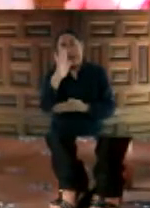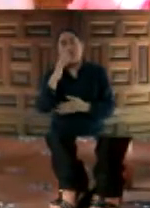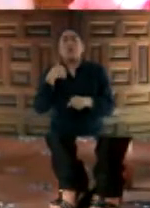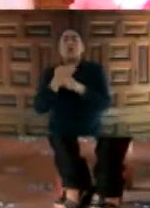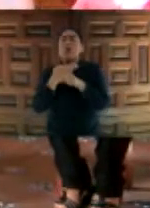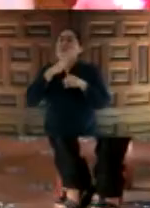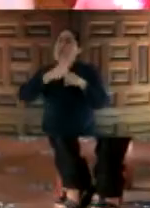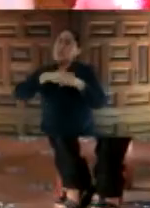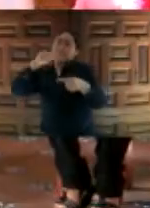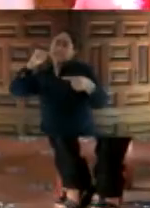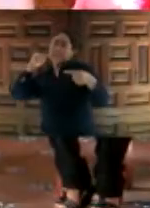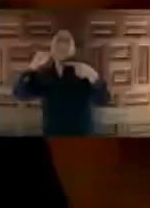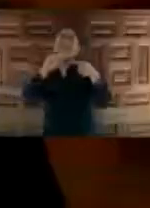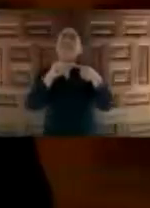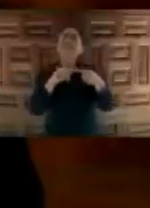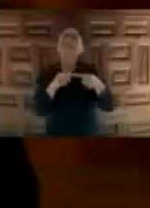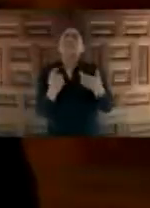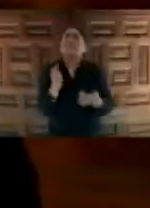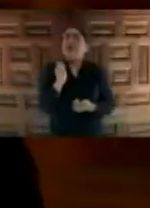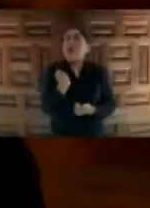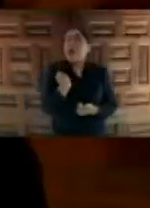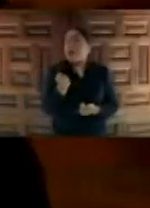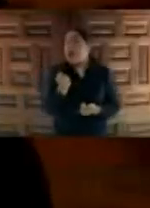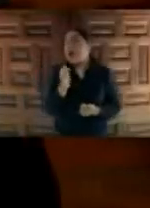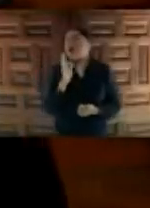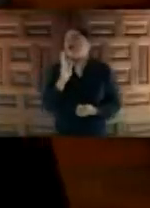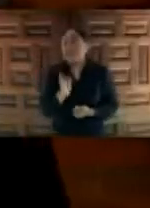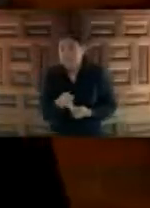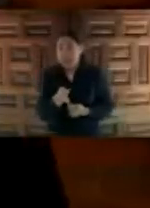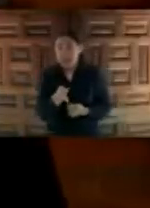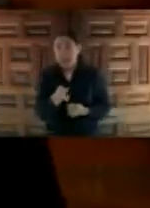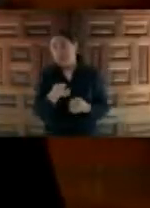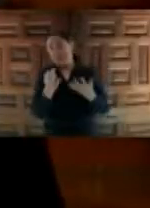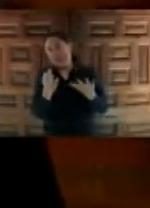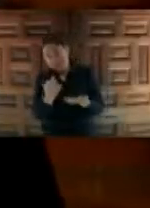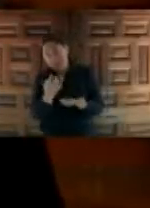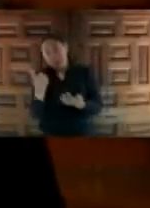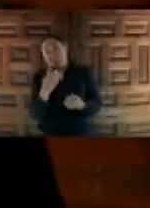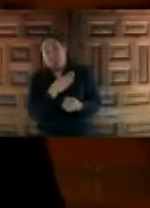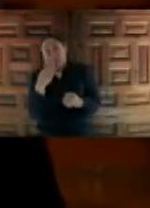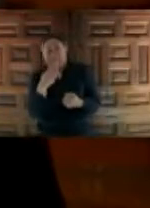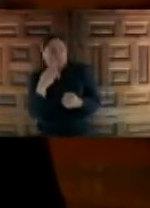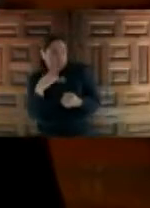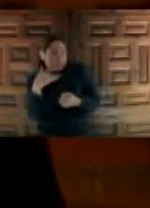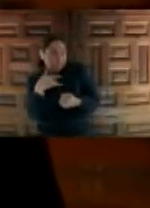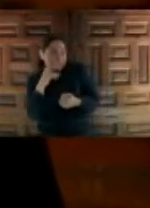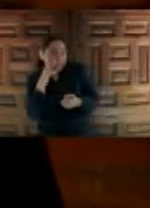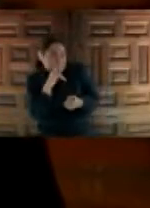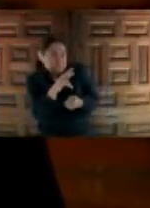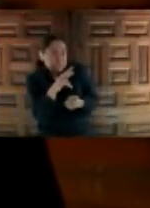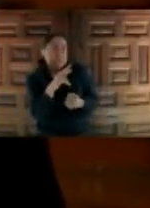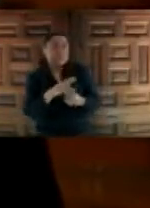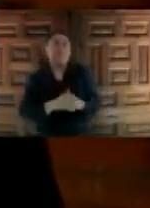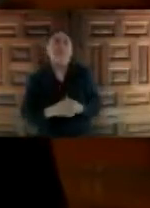centrar en la aceptabilidad. La gran ventaja que tiene esta dimensión es